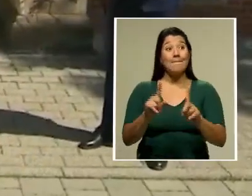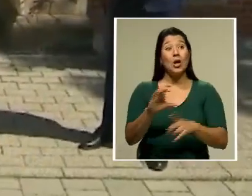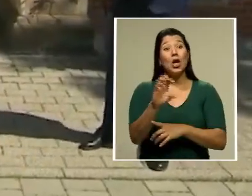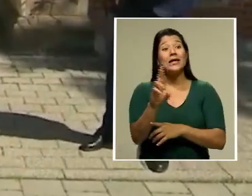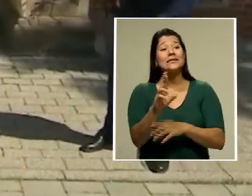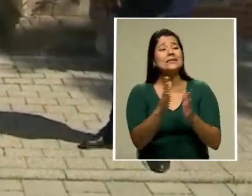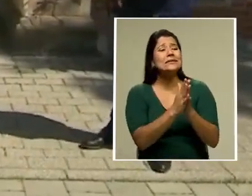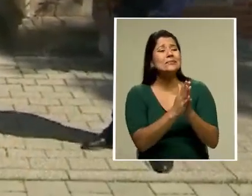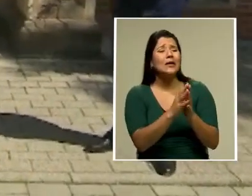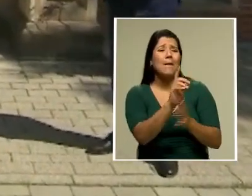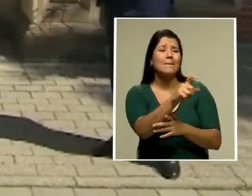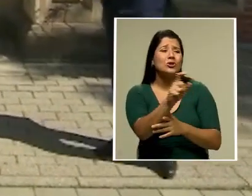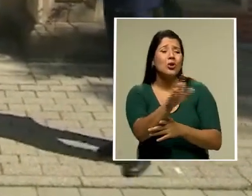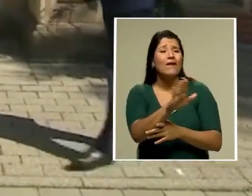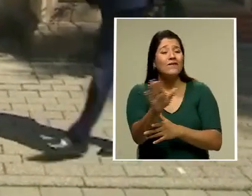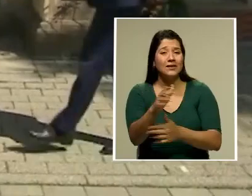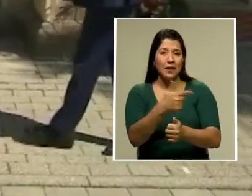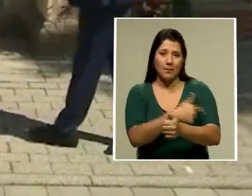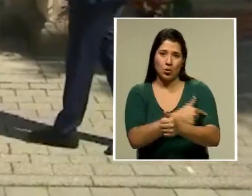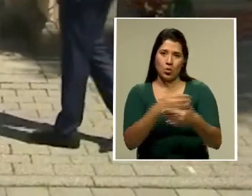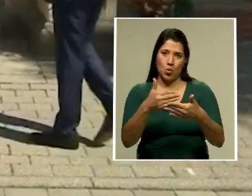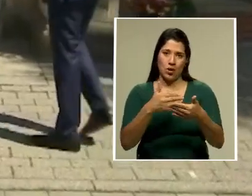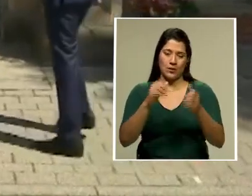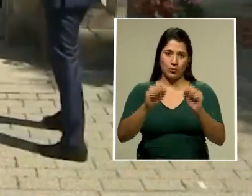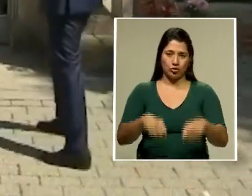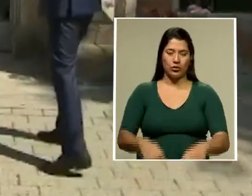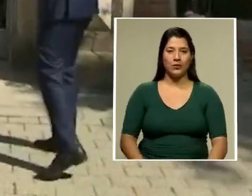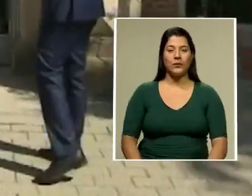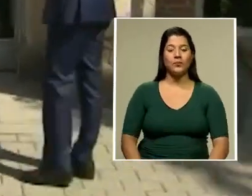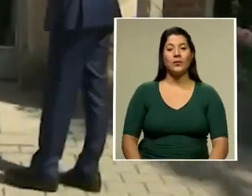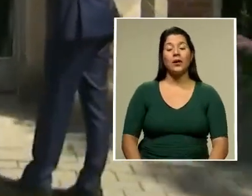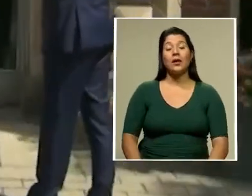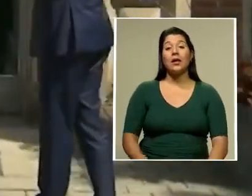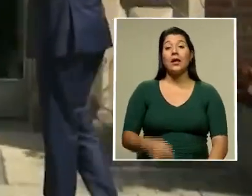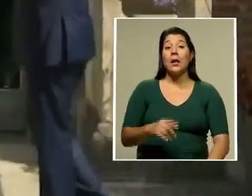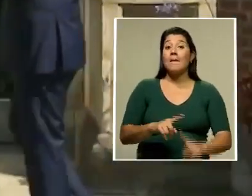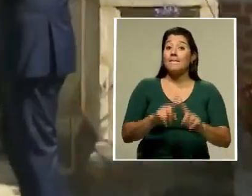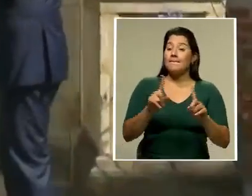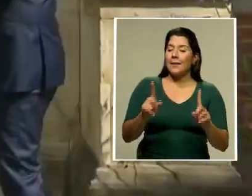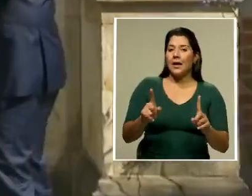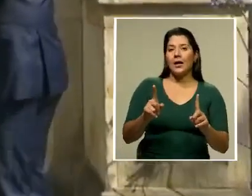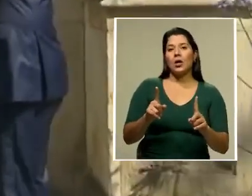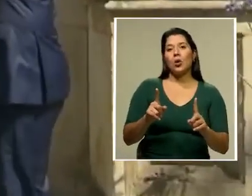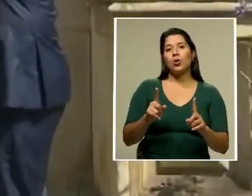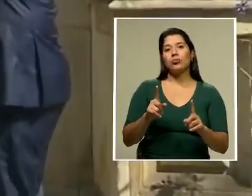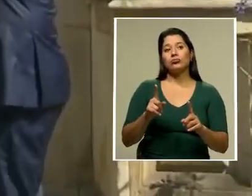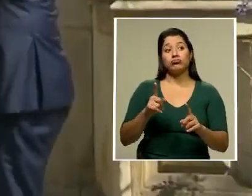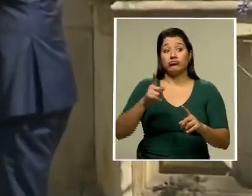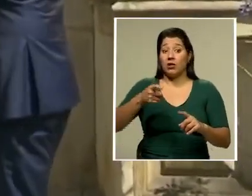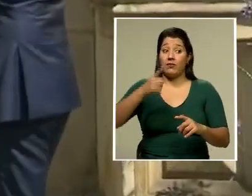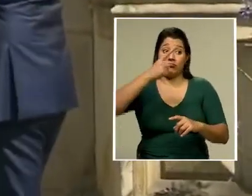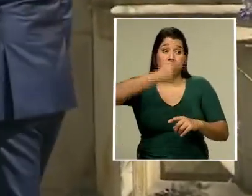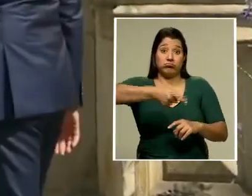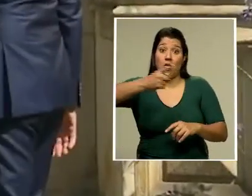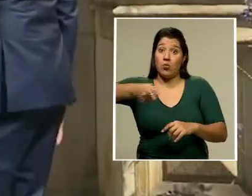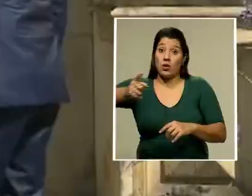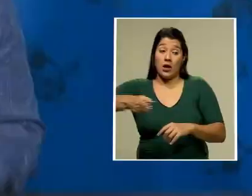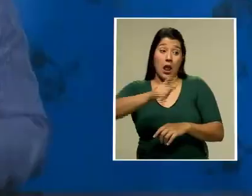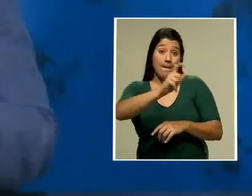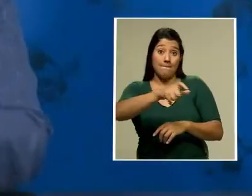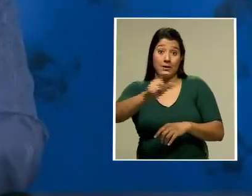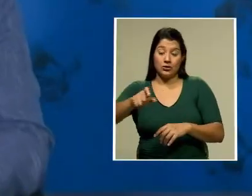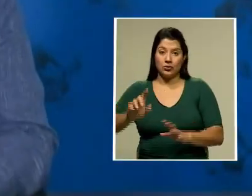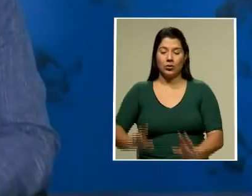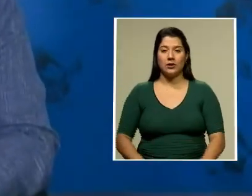los ciudadanos que se vacunen lo antes posible. Descarta, no obstante, tomar las medidas de París de obligar a los sanitarios y otras